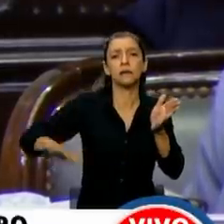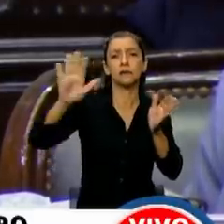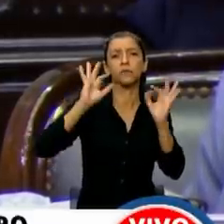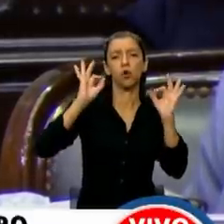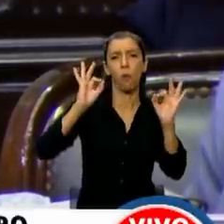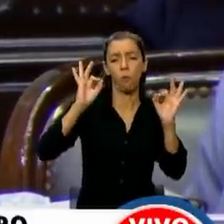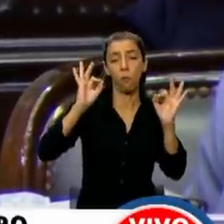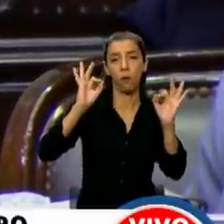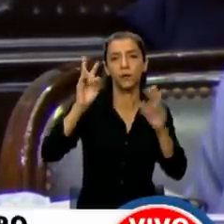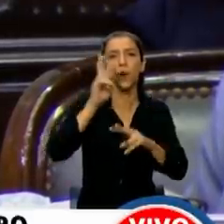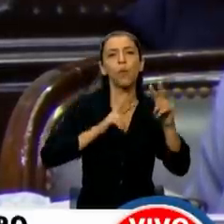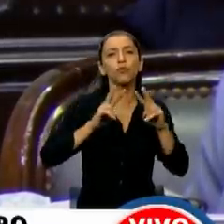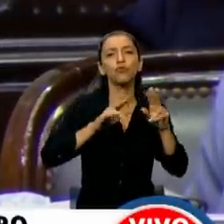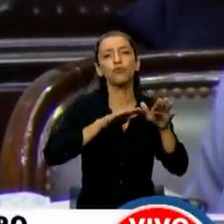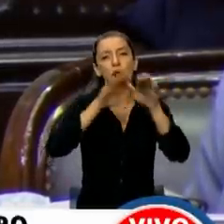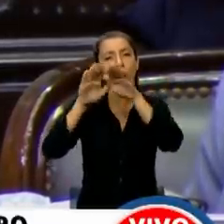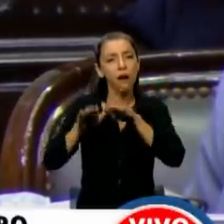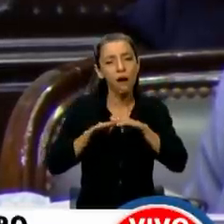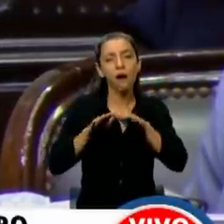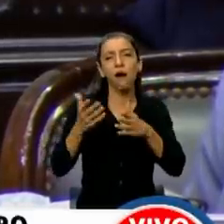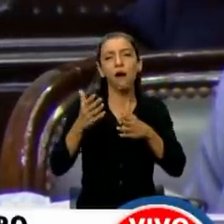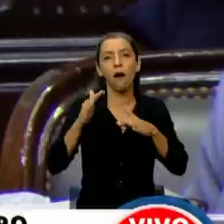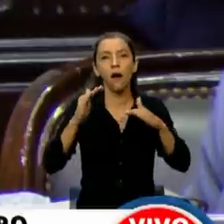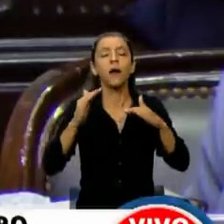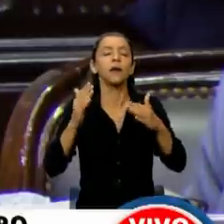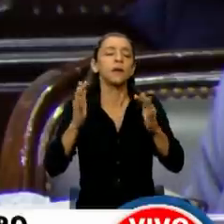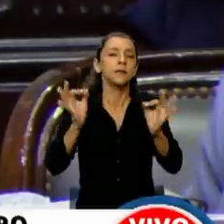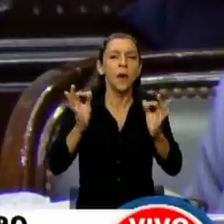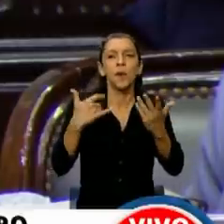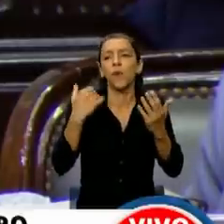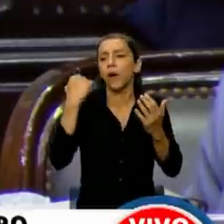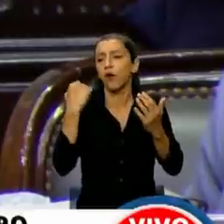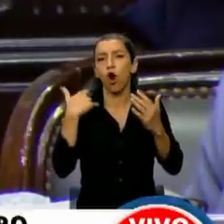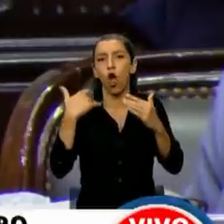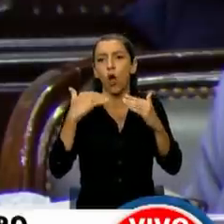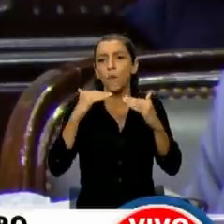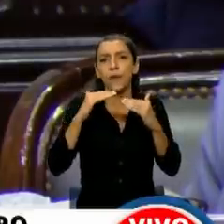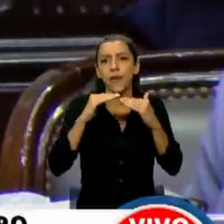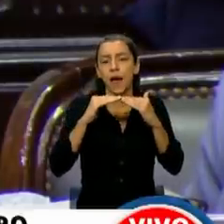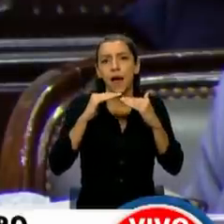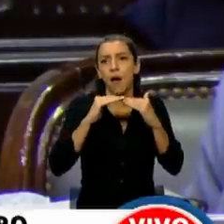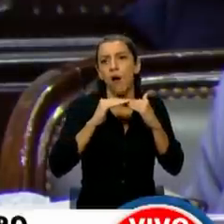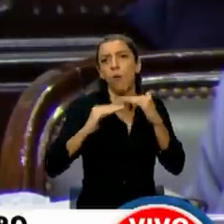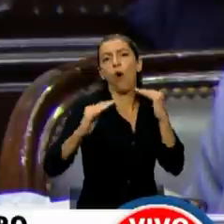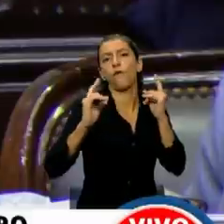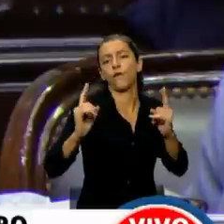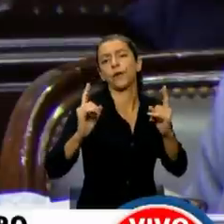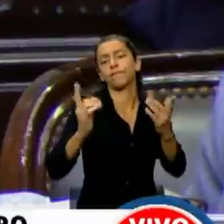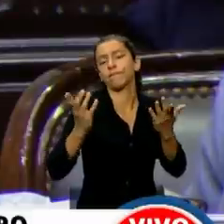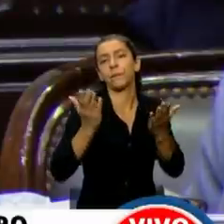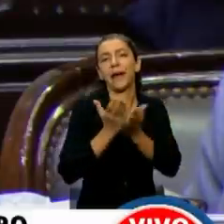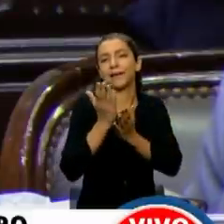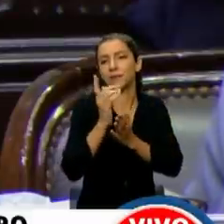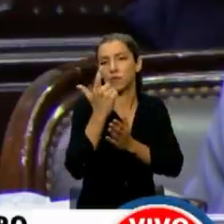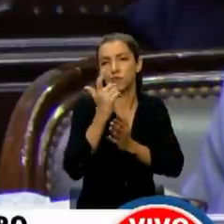que busca un equilibrio el equilibrio en la economía no existe el equilibrio solo es instantáneo los equilibrios no duran